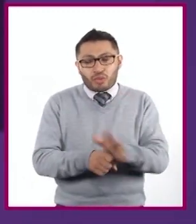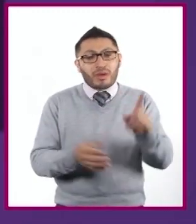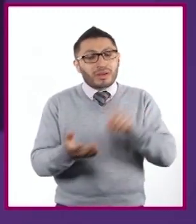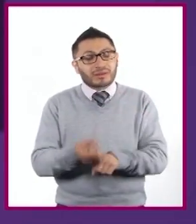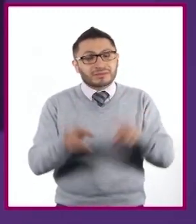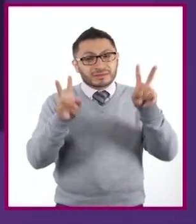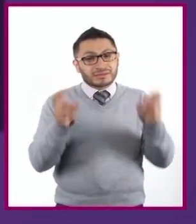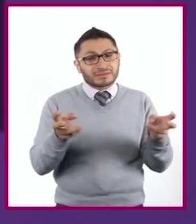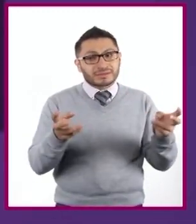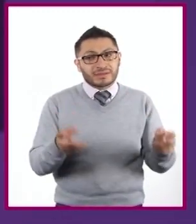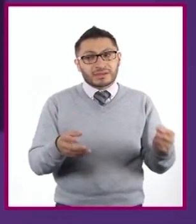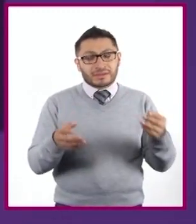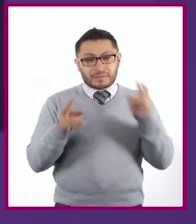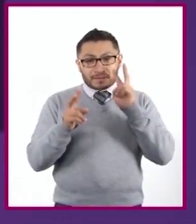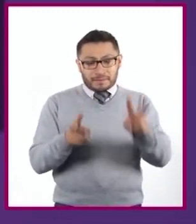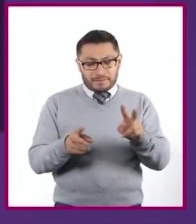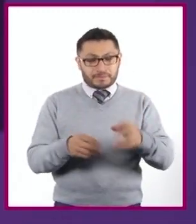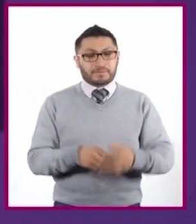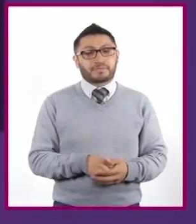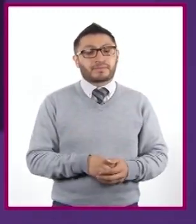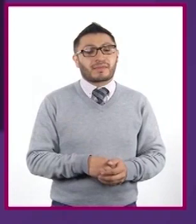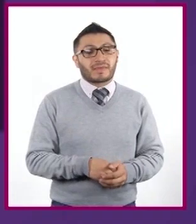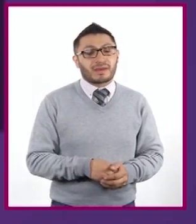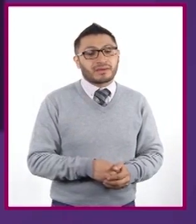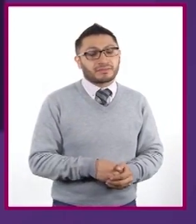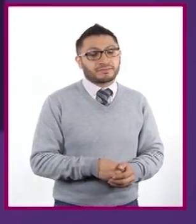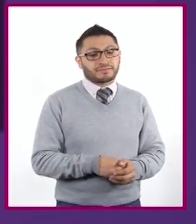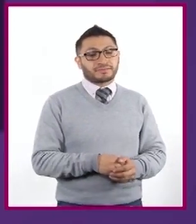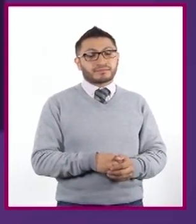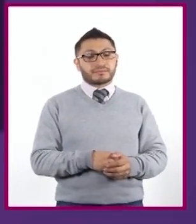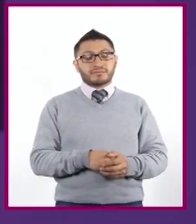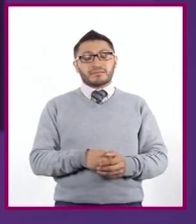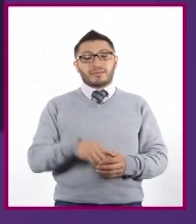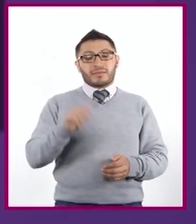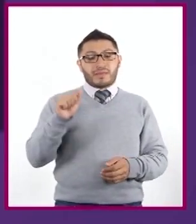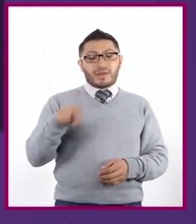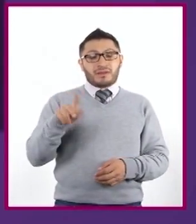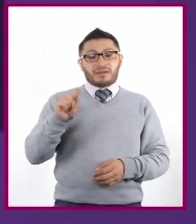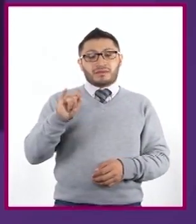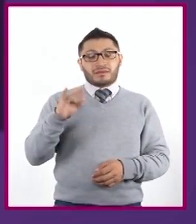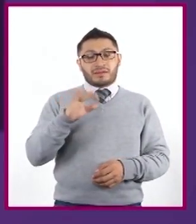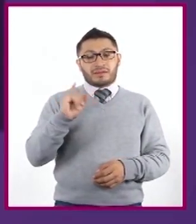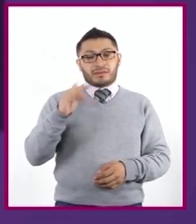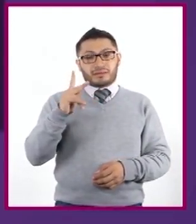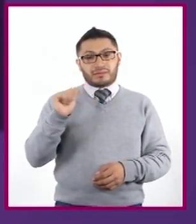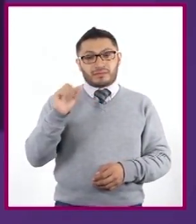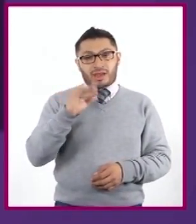Acompáñenos hoy para preparar la receta. La anticipación en la lectura.